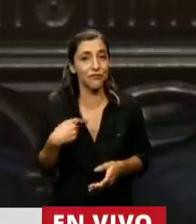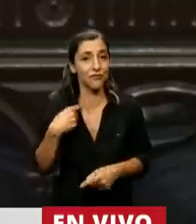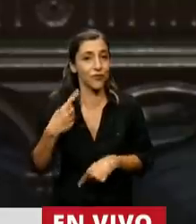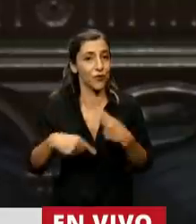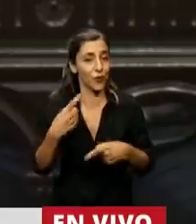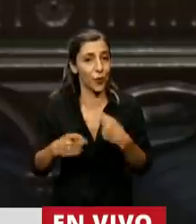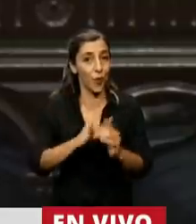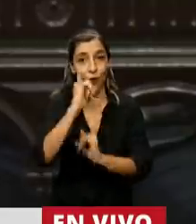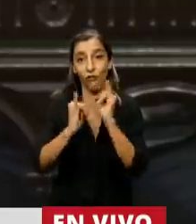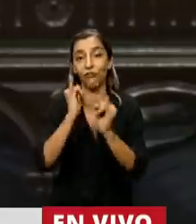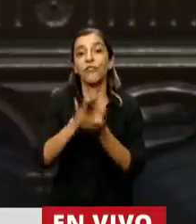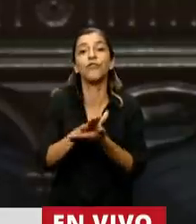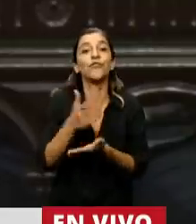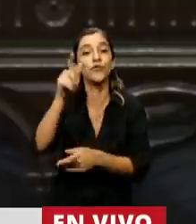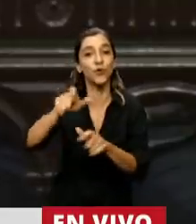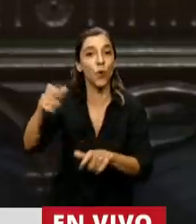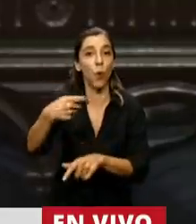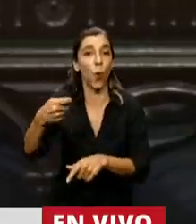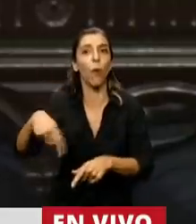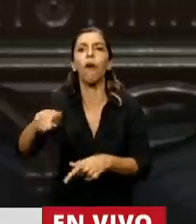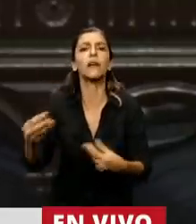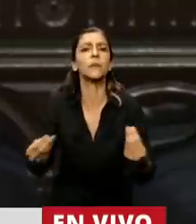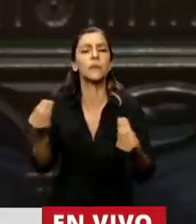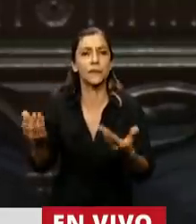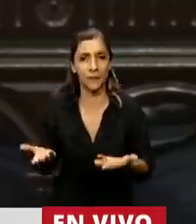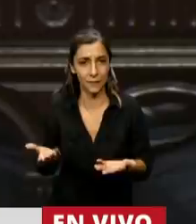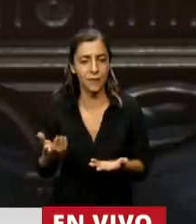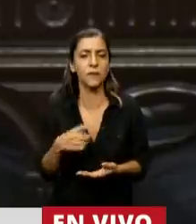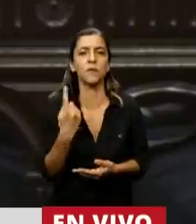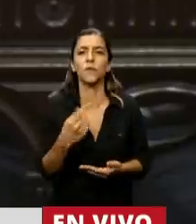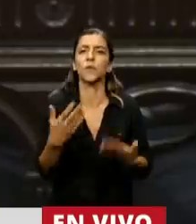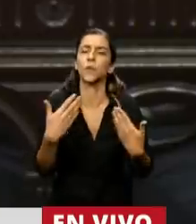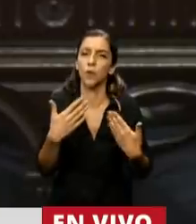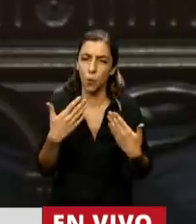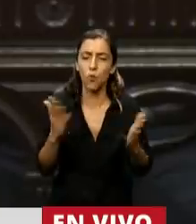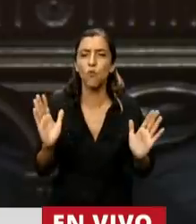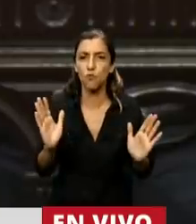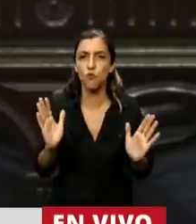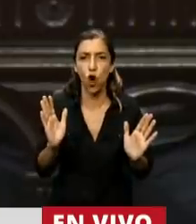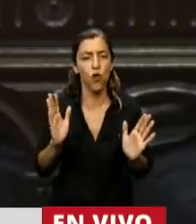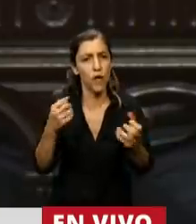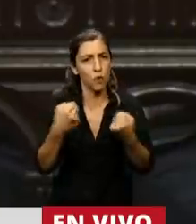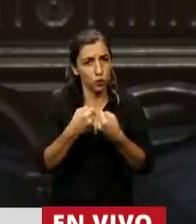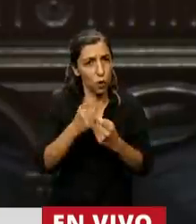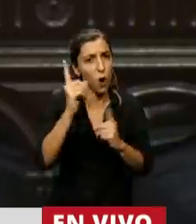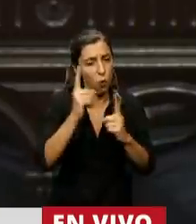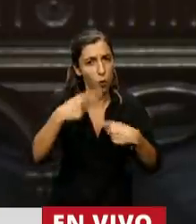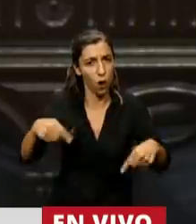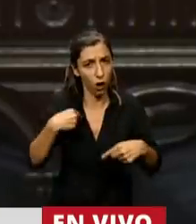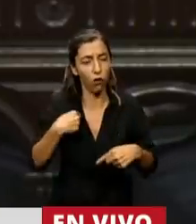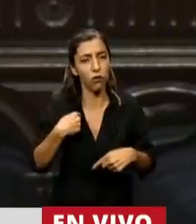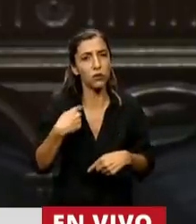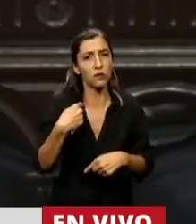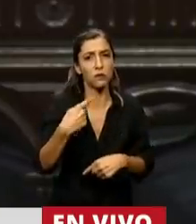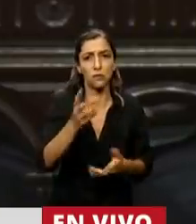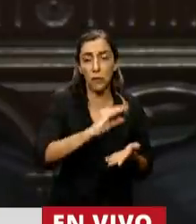jurados y jurados porque aparte creo que podemos estar de acuerdo y estoy en parte con el diputado proponente es que si los jubilados y jubiladas